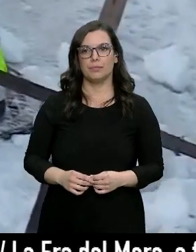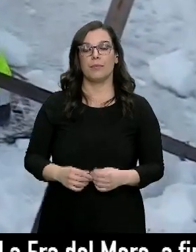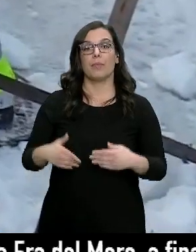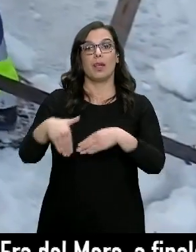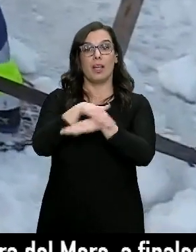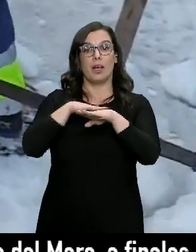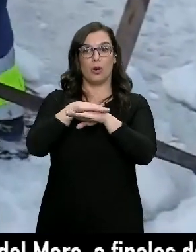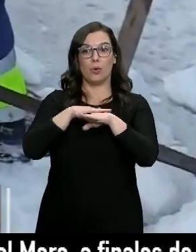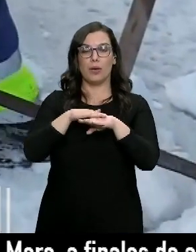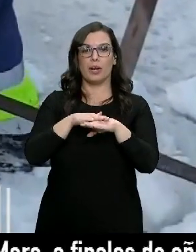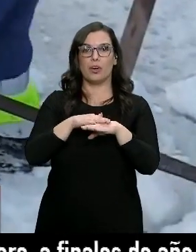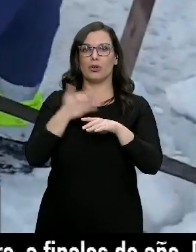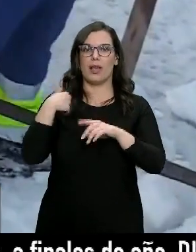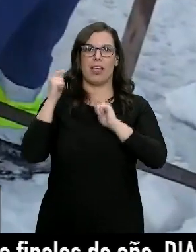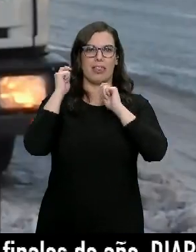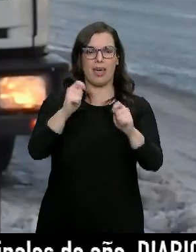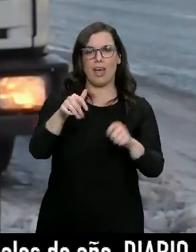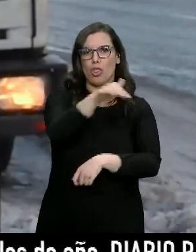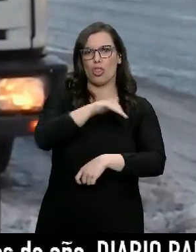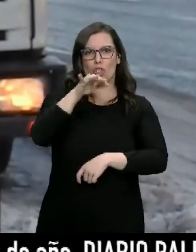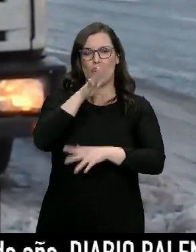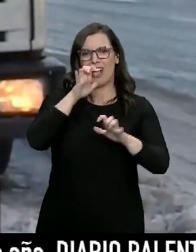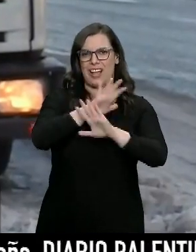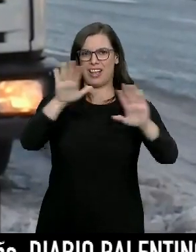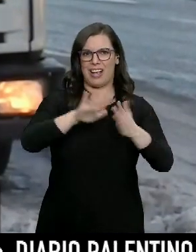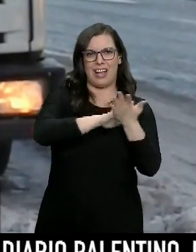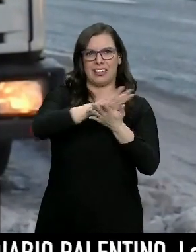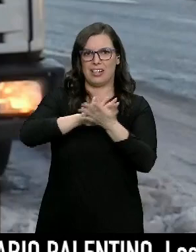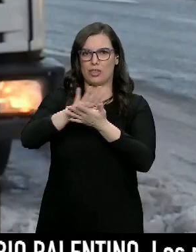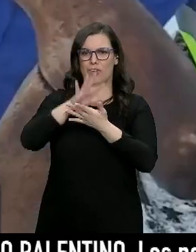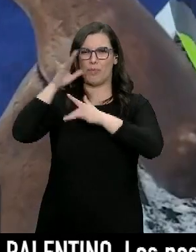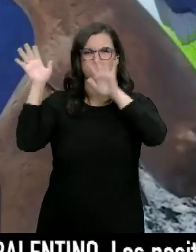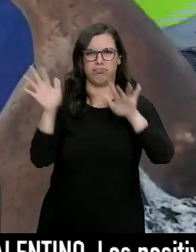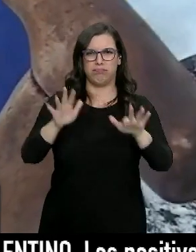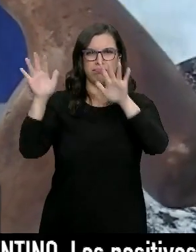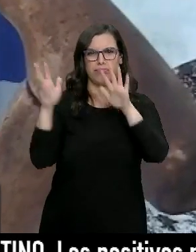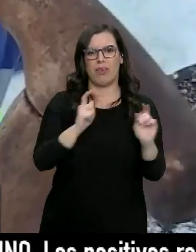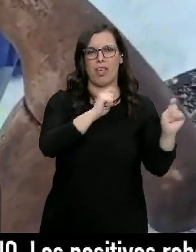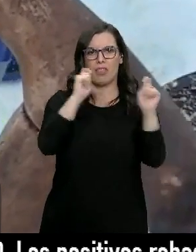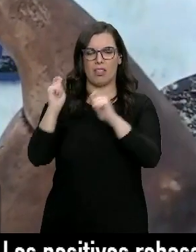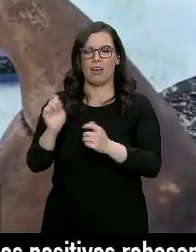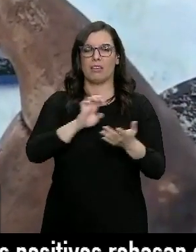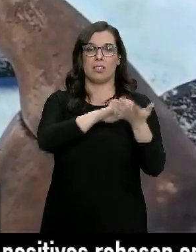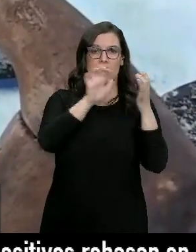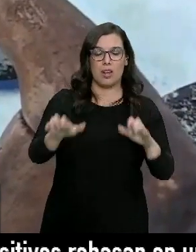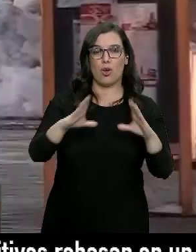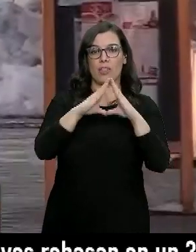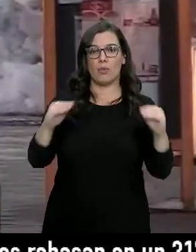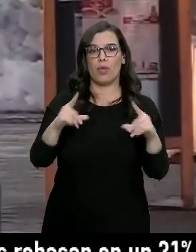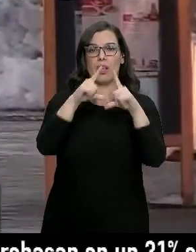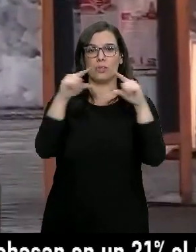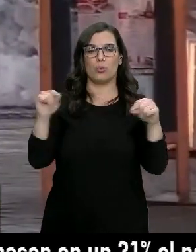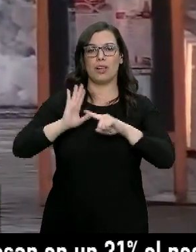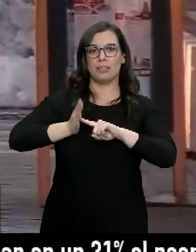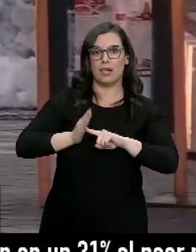Ha fijado las zonas catastróficas de todo el país tras el paso de la borrasca Filomena. Castilla y León, Andalucía, Asturias,